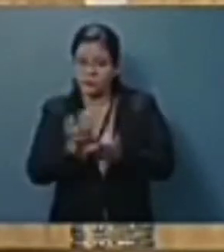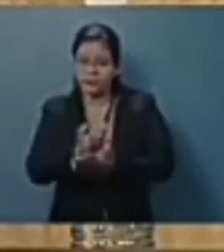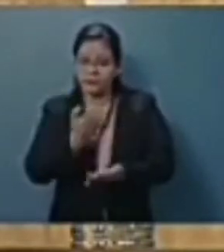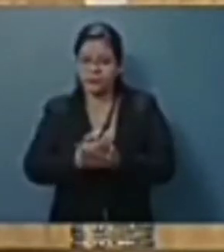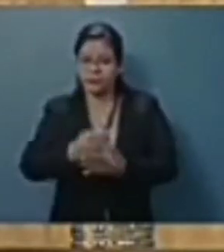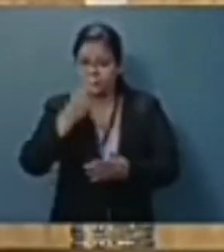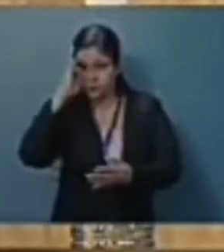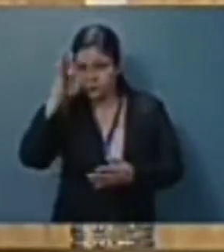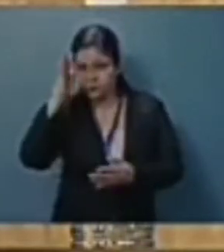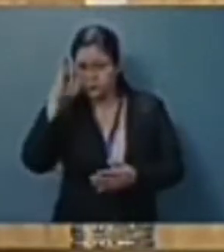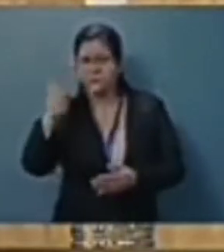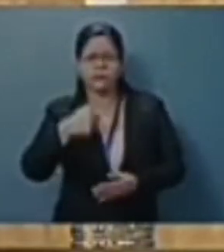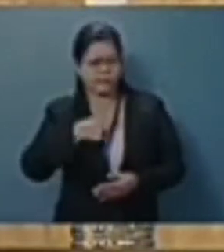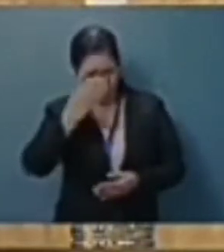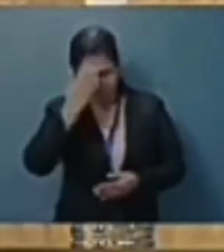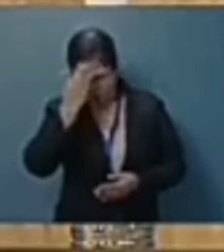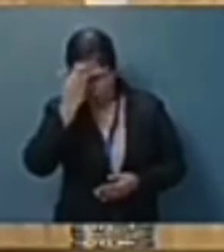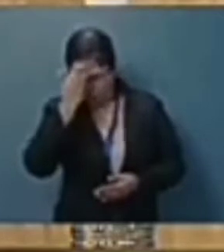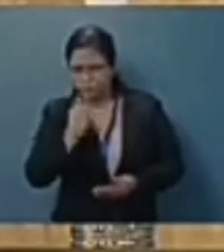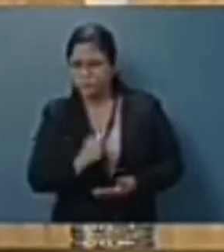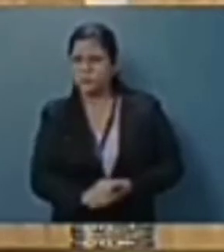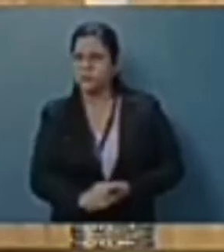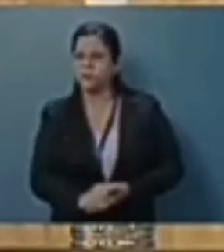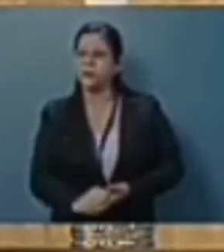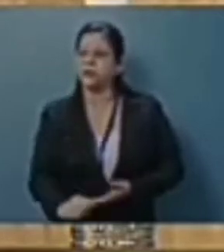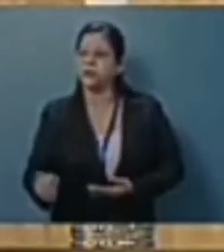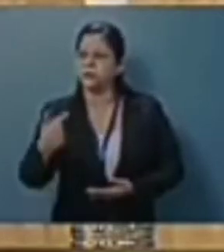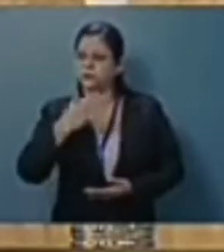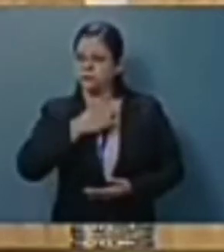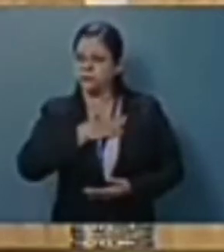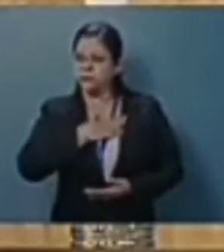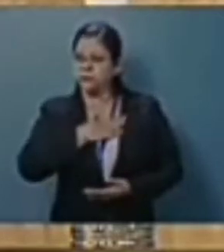hecho la conozco, y me parece a mí